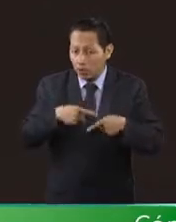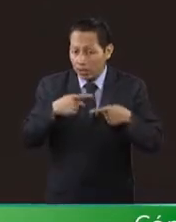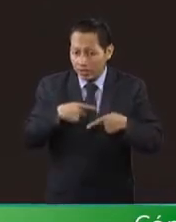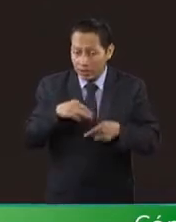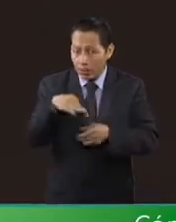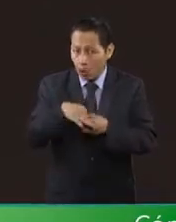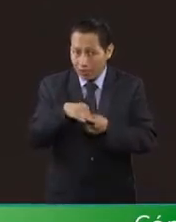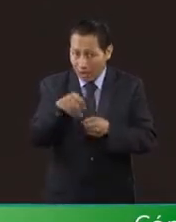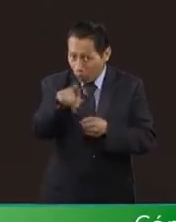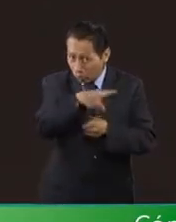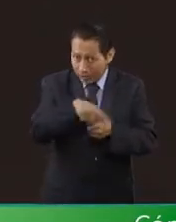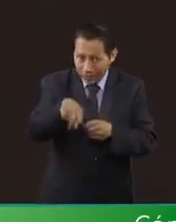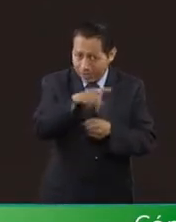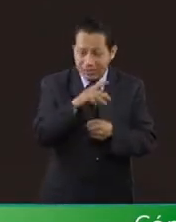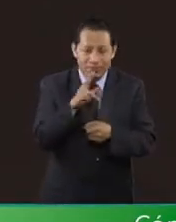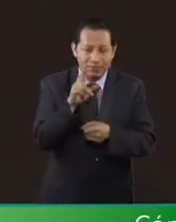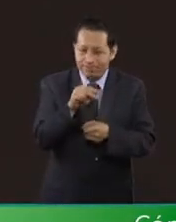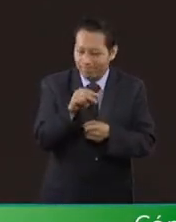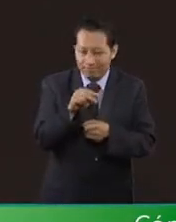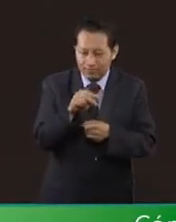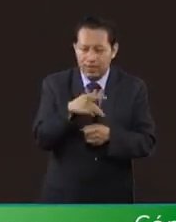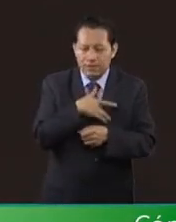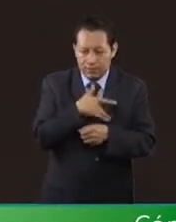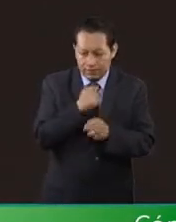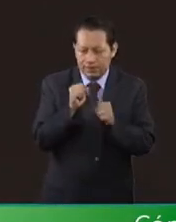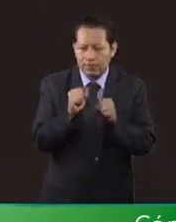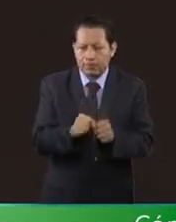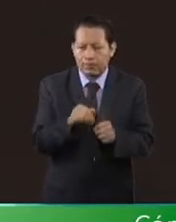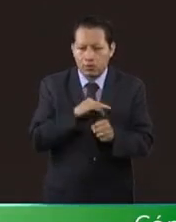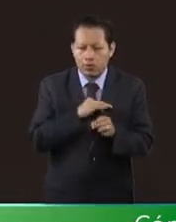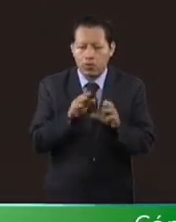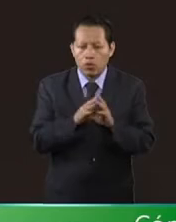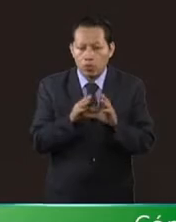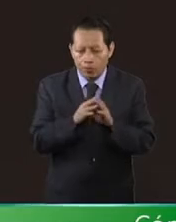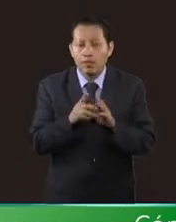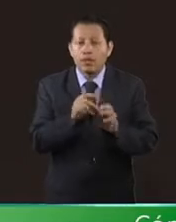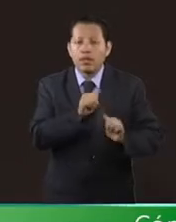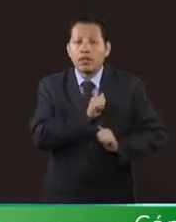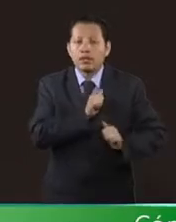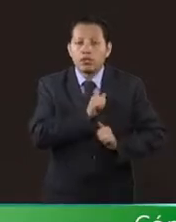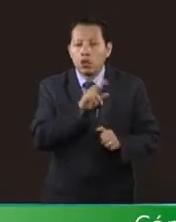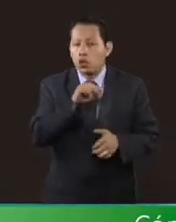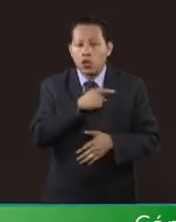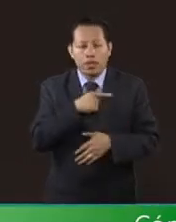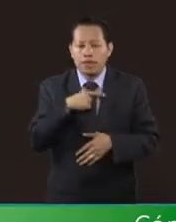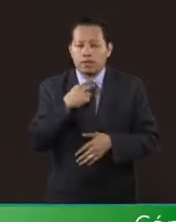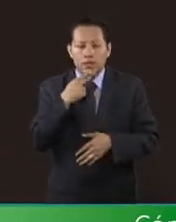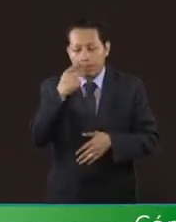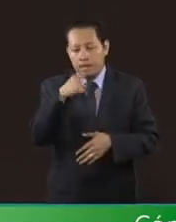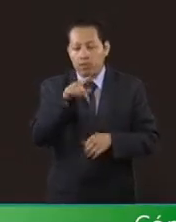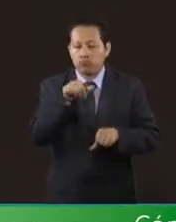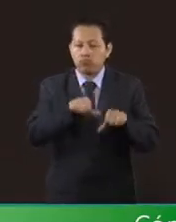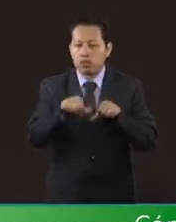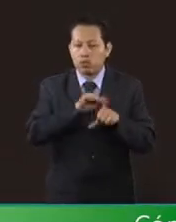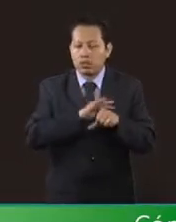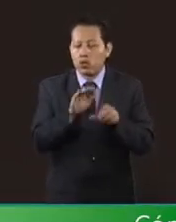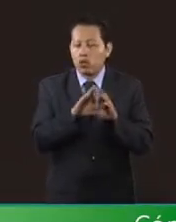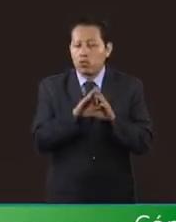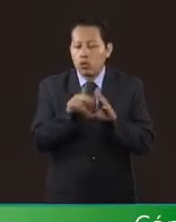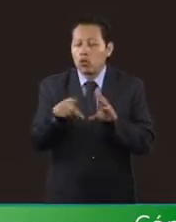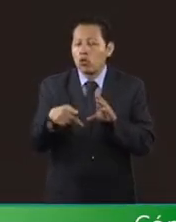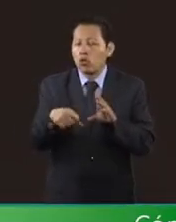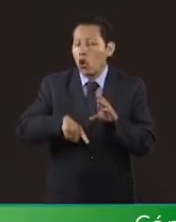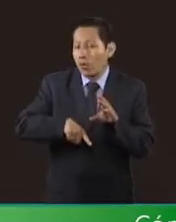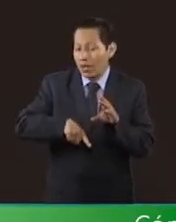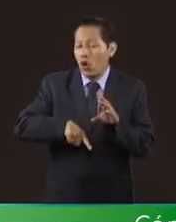no votaron por ustedes y que están convencidos de que el ejército no debe utilizarse para suplir las incapacidades